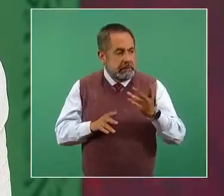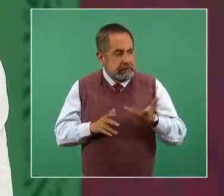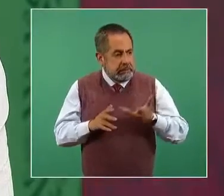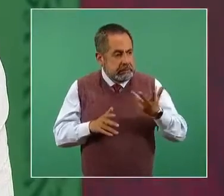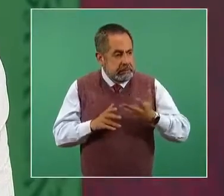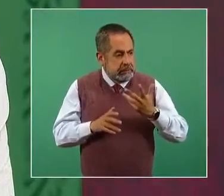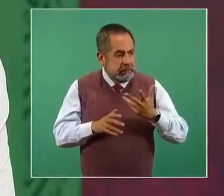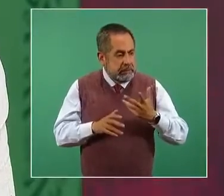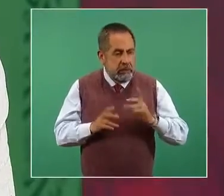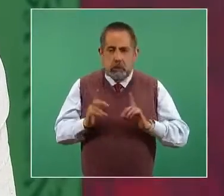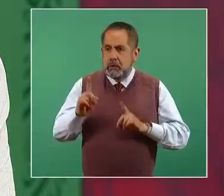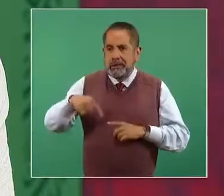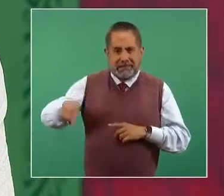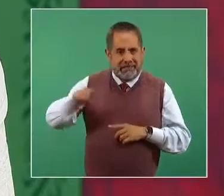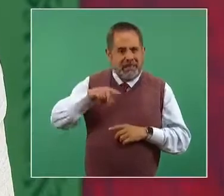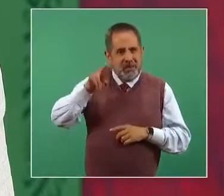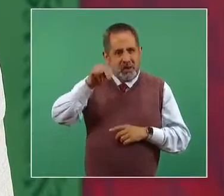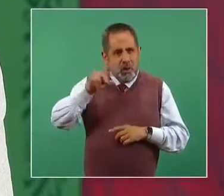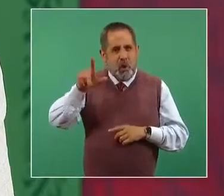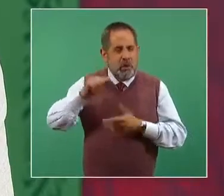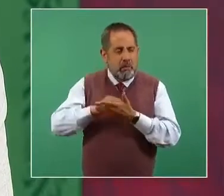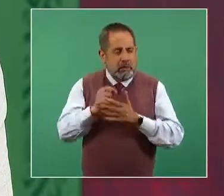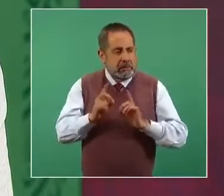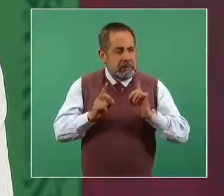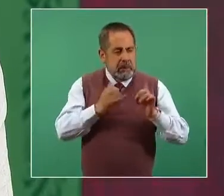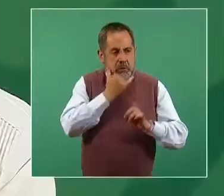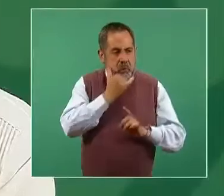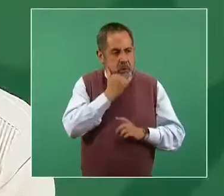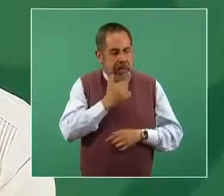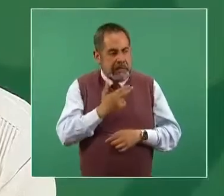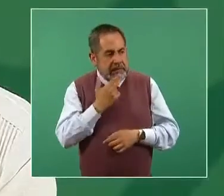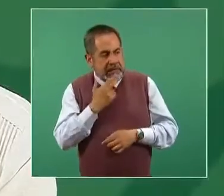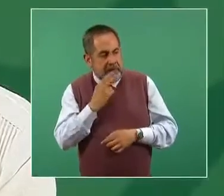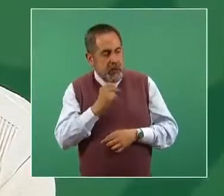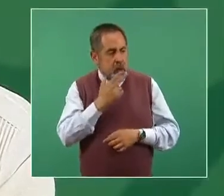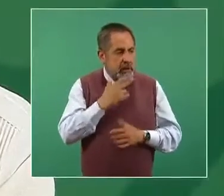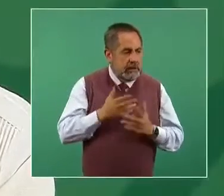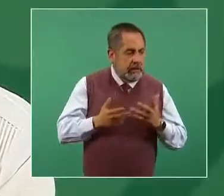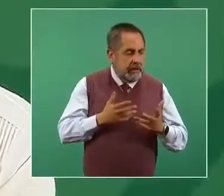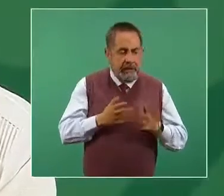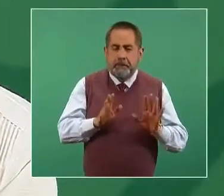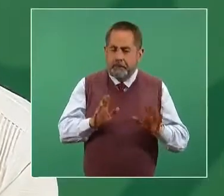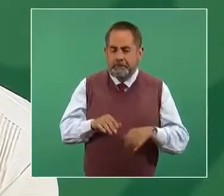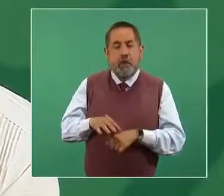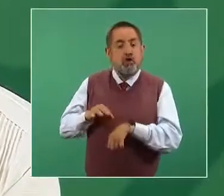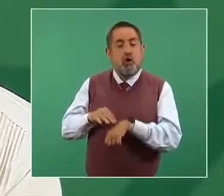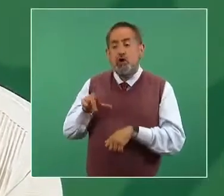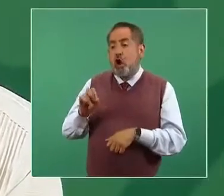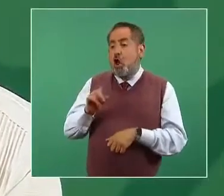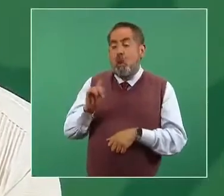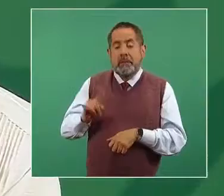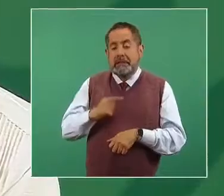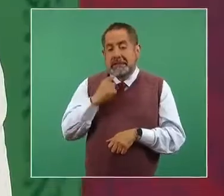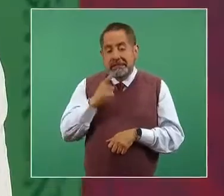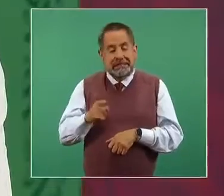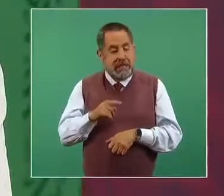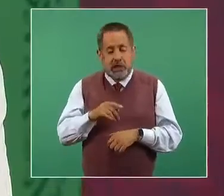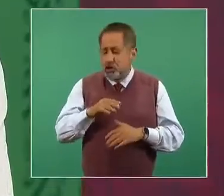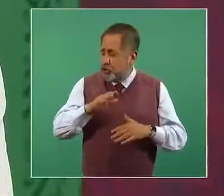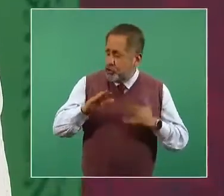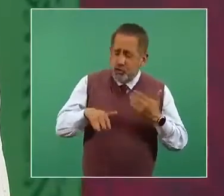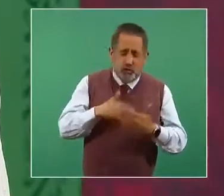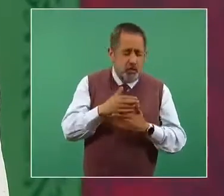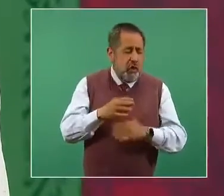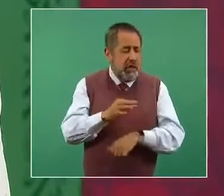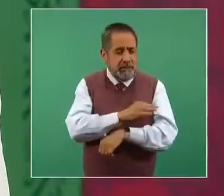recomendada para el transporte de la vacuna, pero explicaba el doctor López Ridaura que todas las vacunas